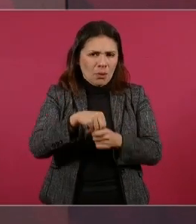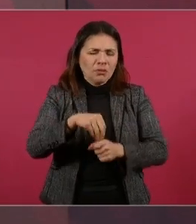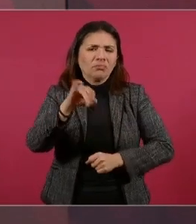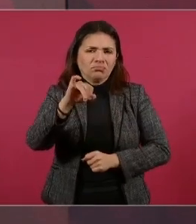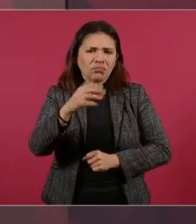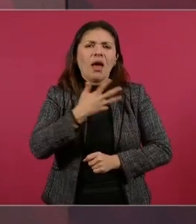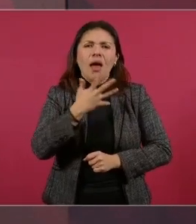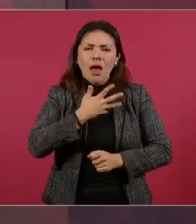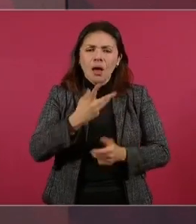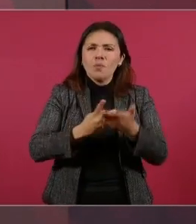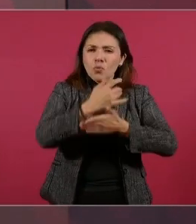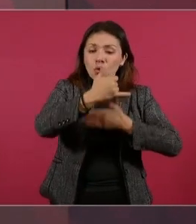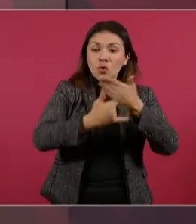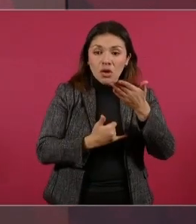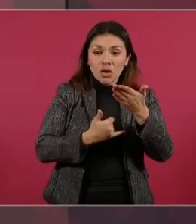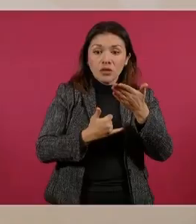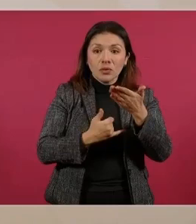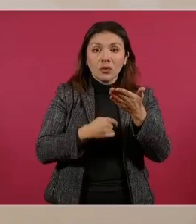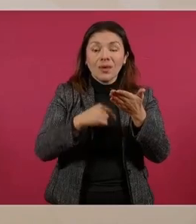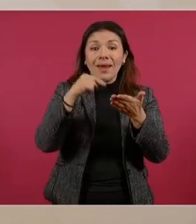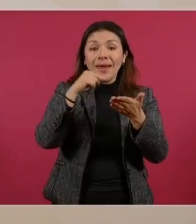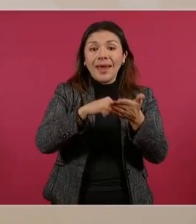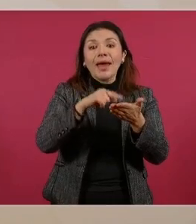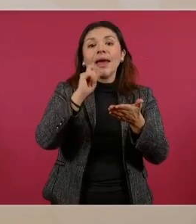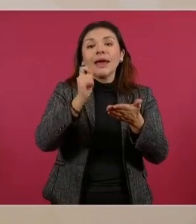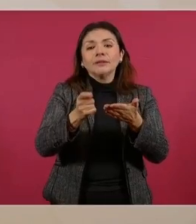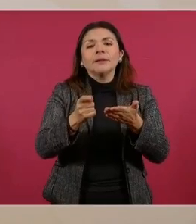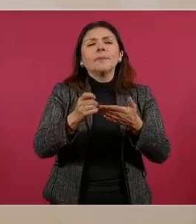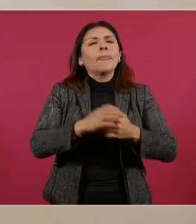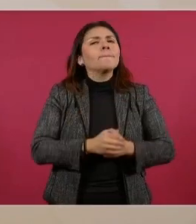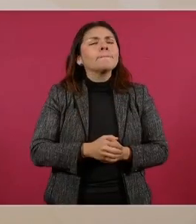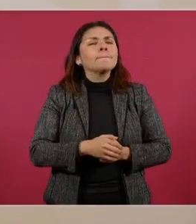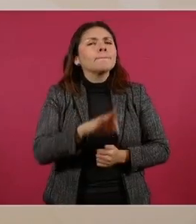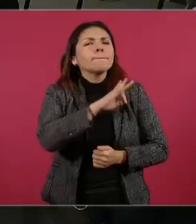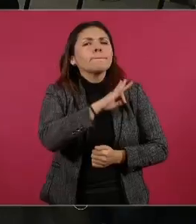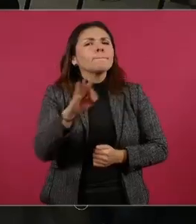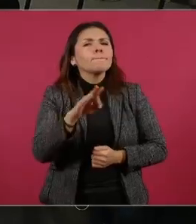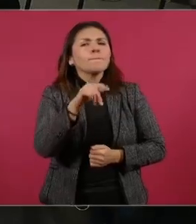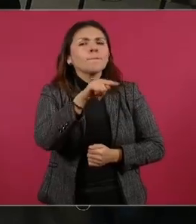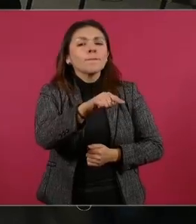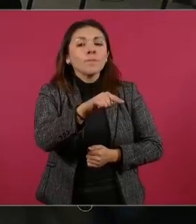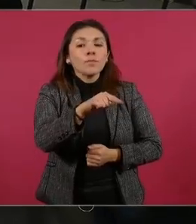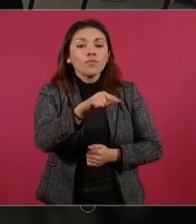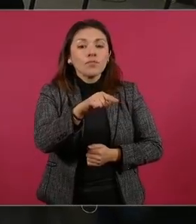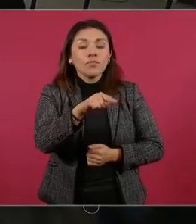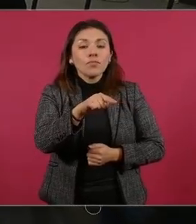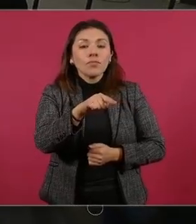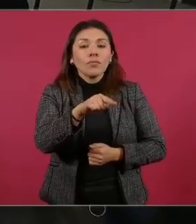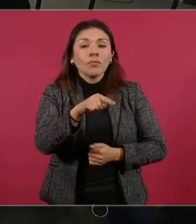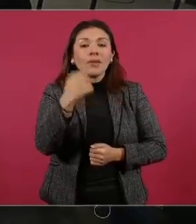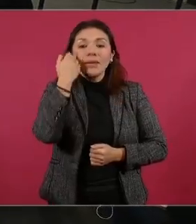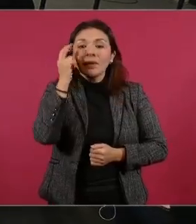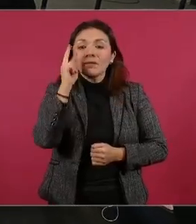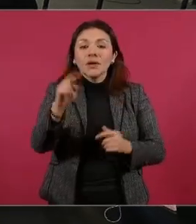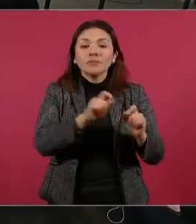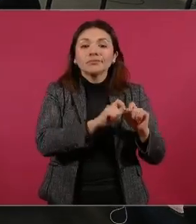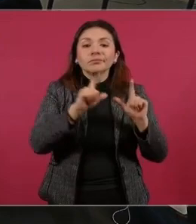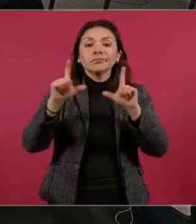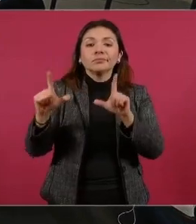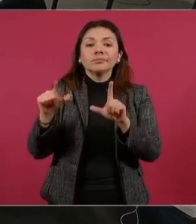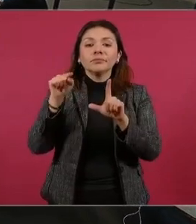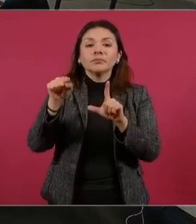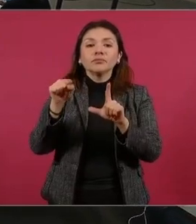Hay un proyecto y es una desviación a ver si no pones algo que tenga que ver